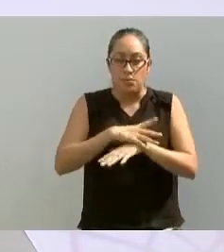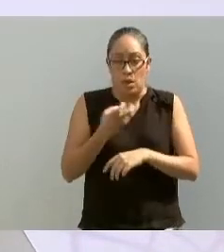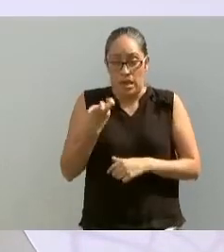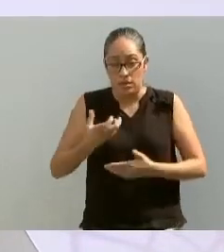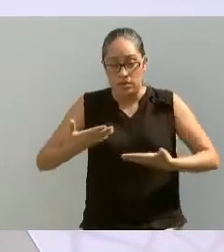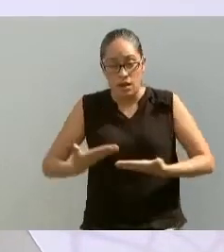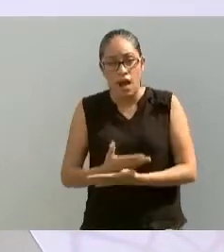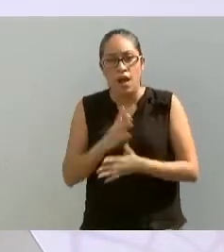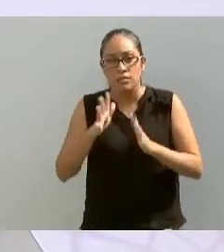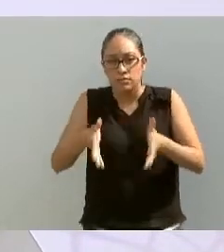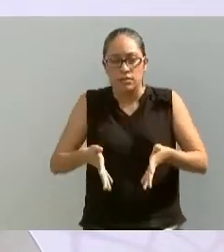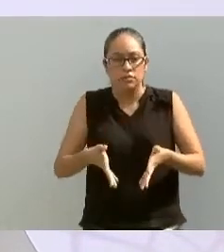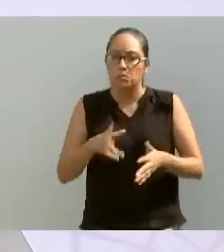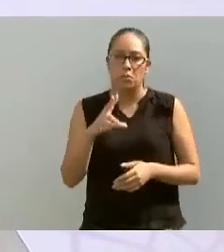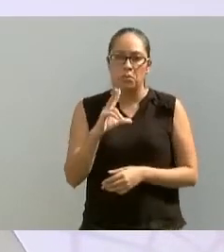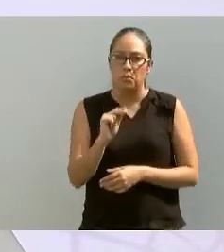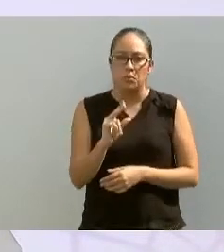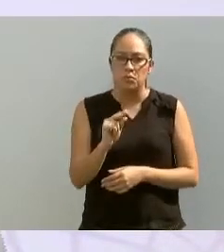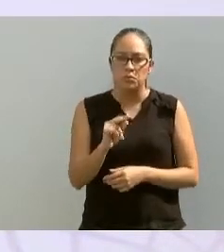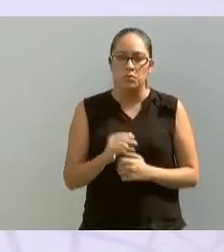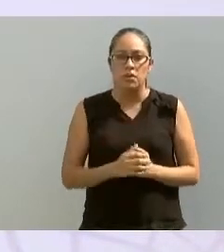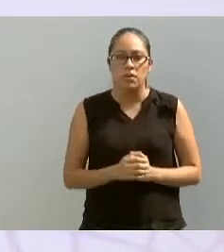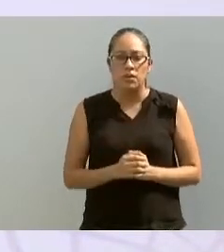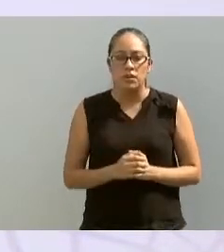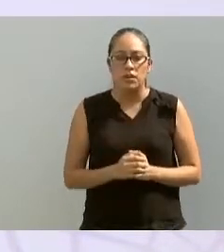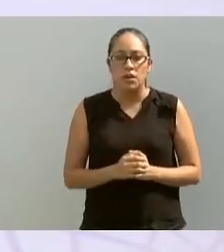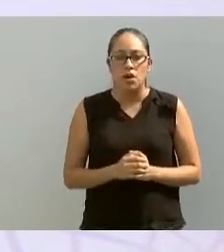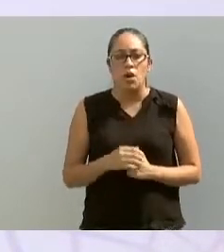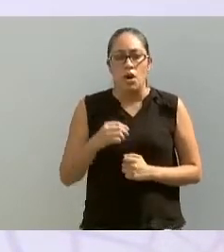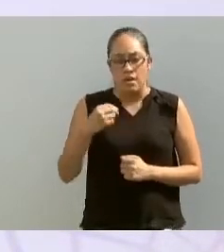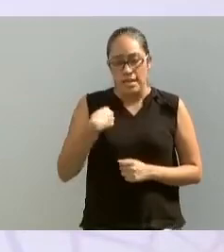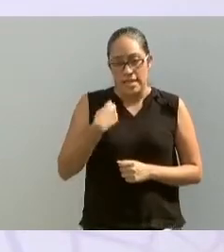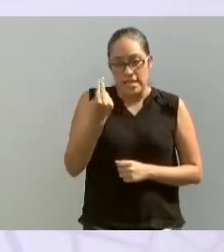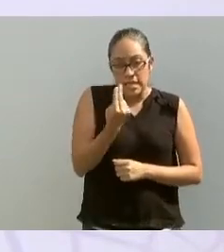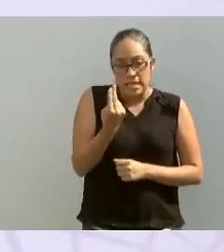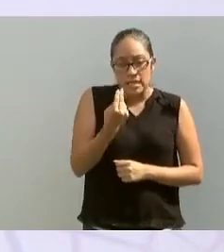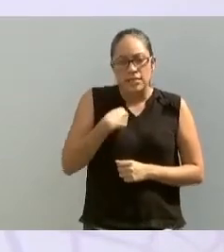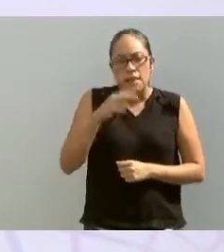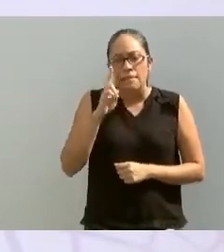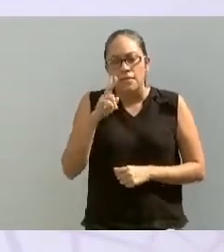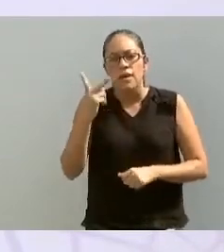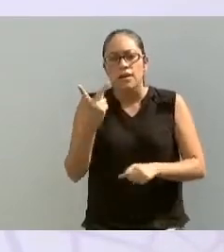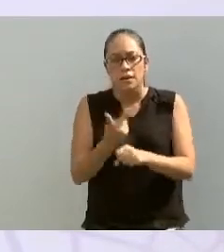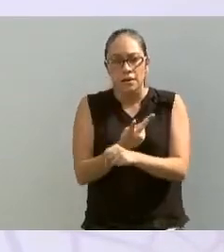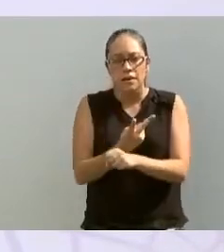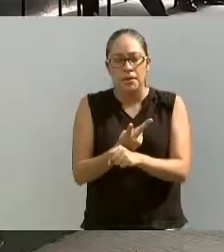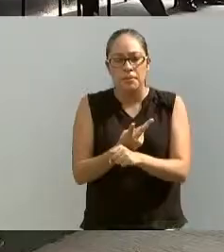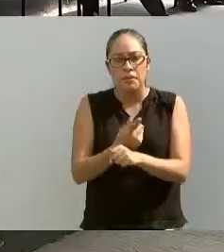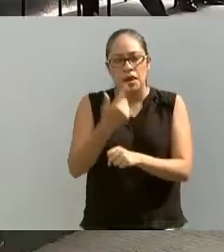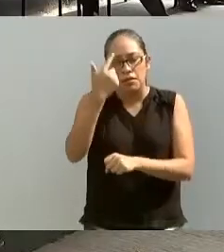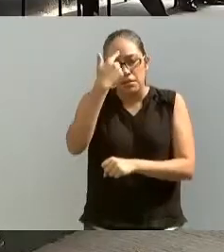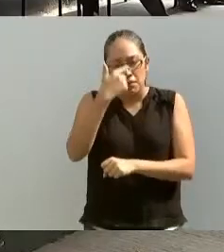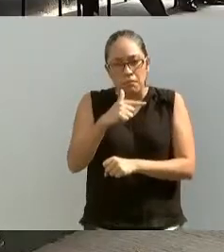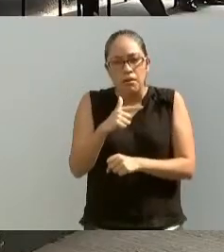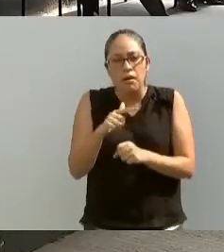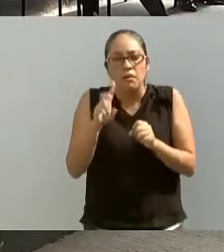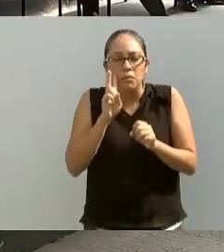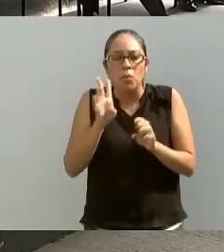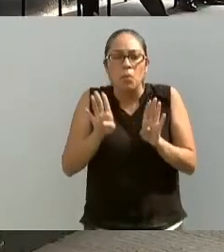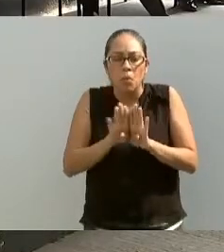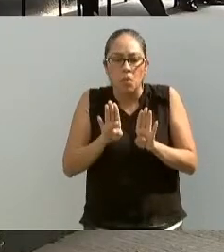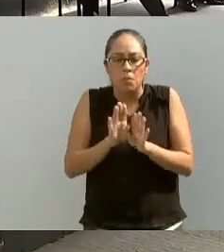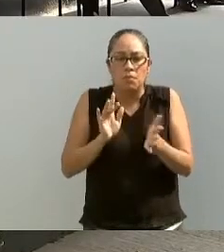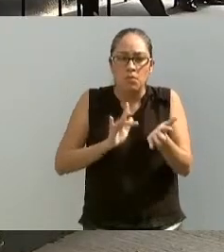nacimiento. Entonces, si cambiamos las circunstancias, podemos